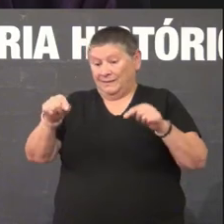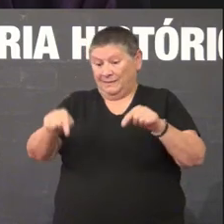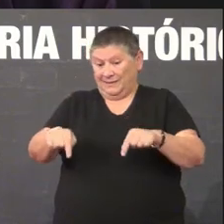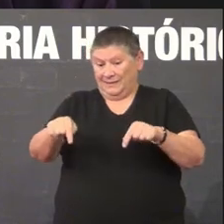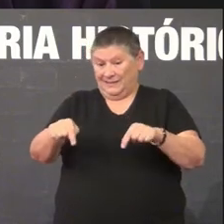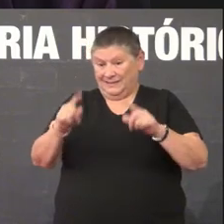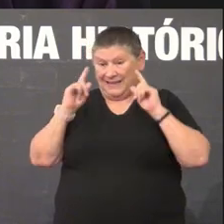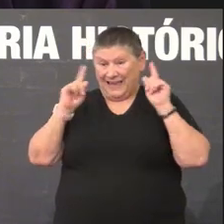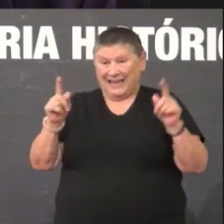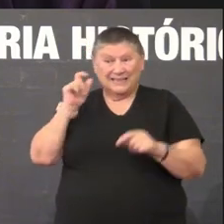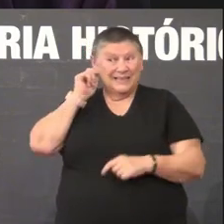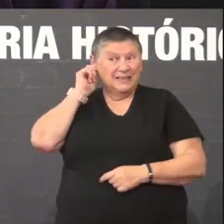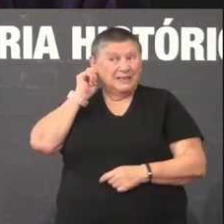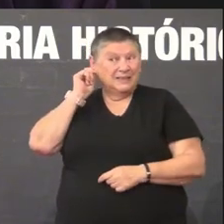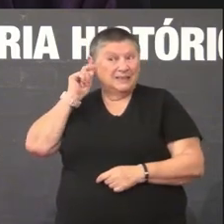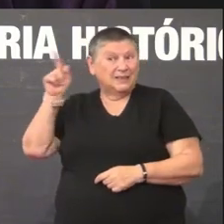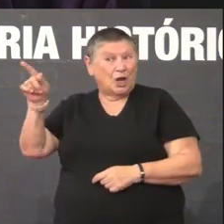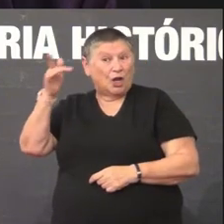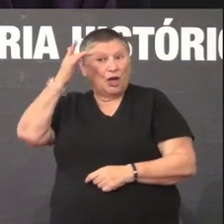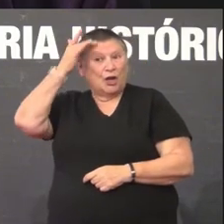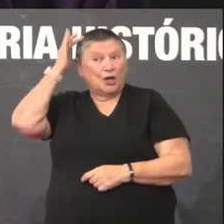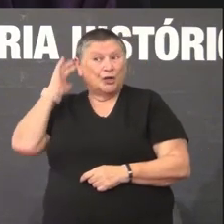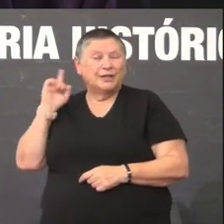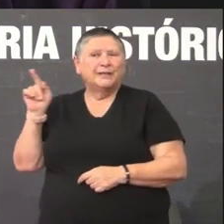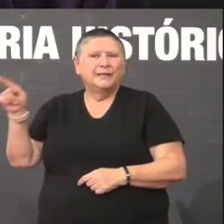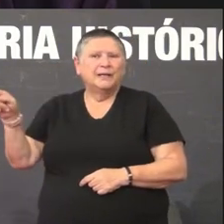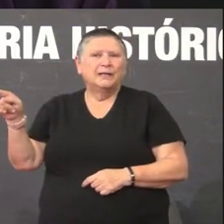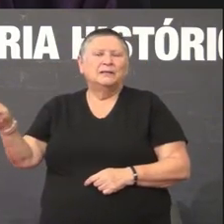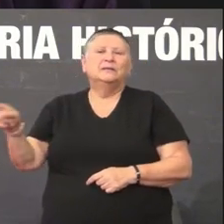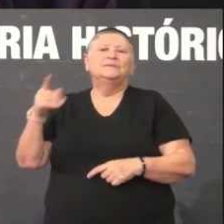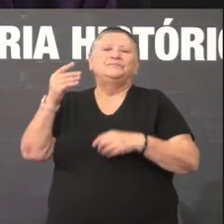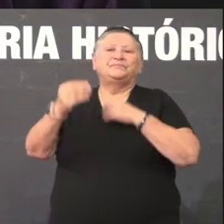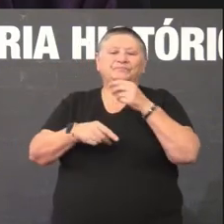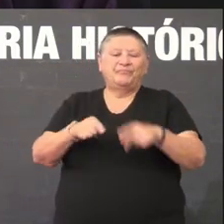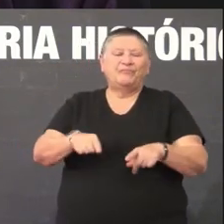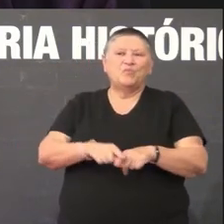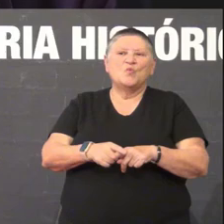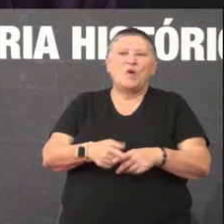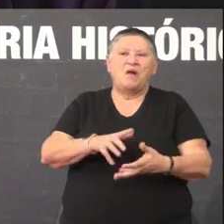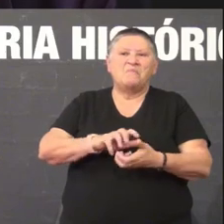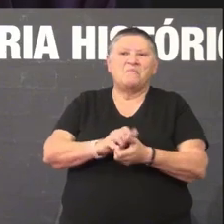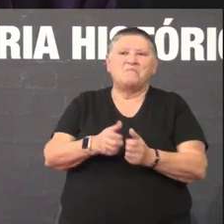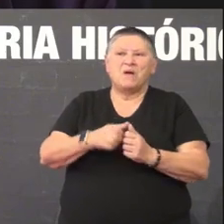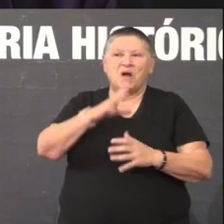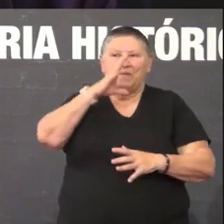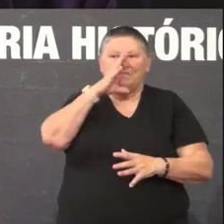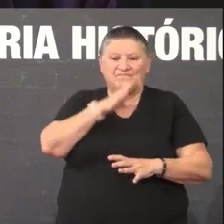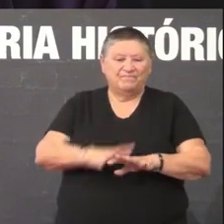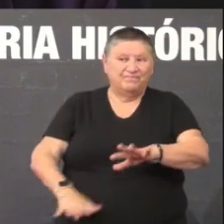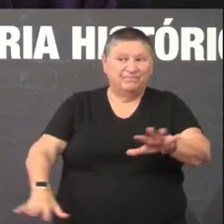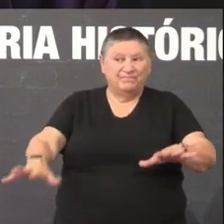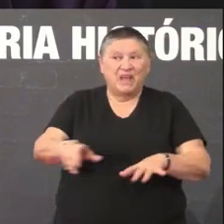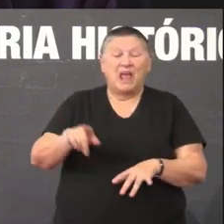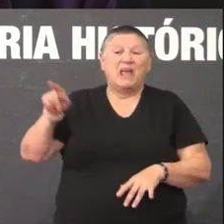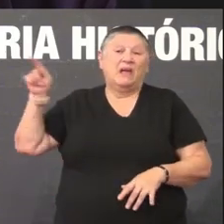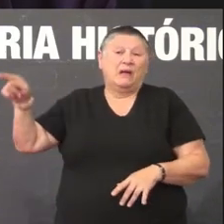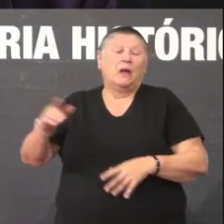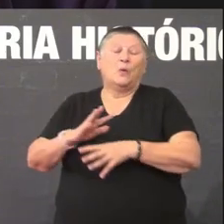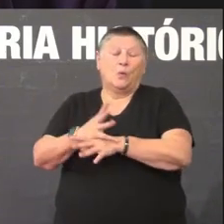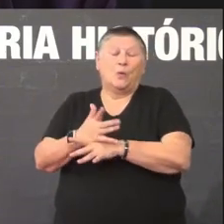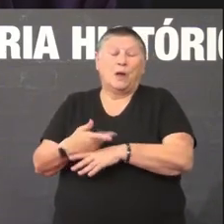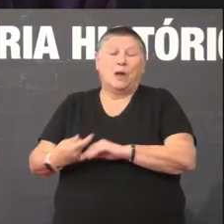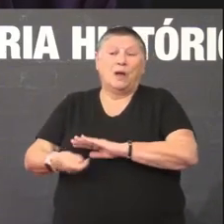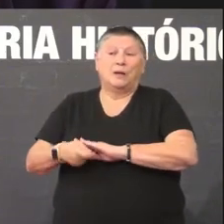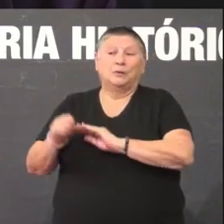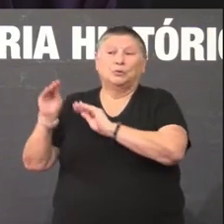señora Corina está jugando sus cartas dentro de lo que es esta ciénaga en las que están todos metidos, pero lo verdaderamente